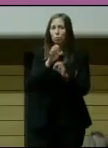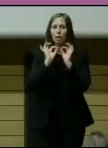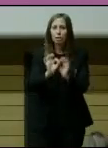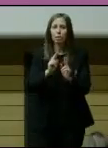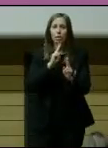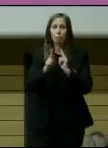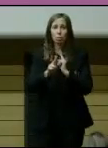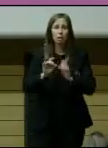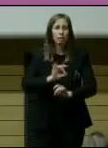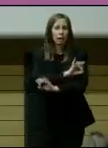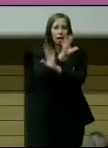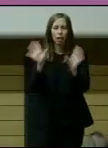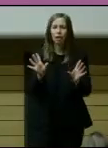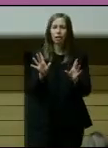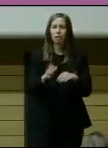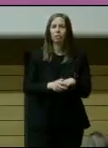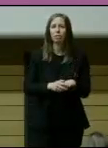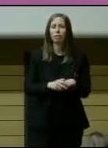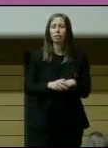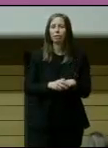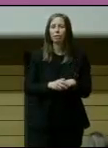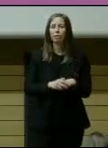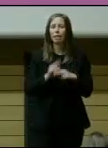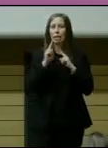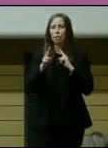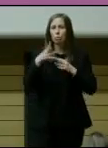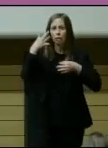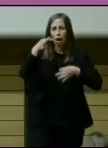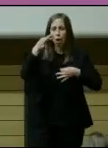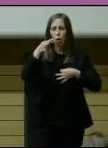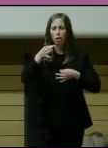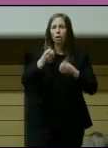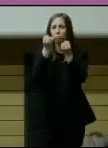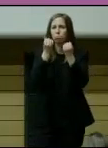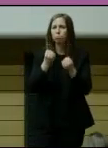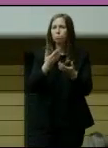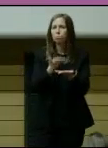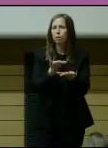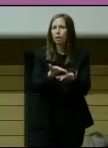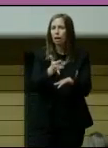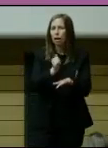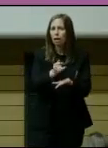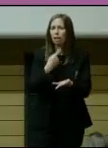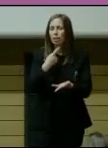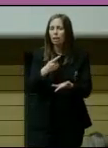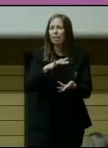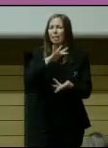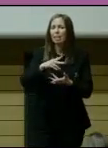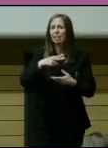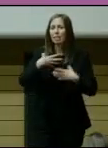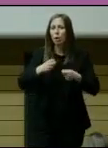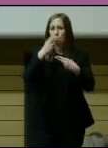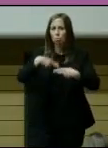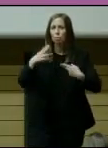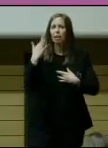y la respuesta pues está clarísima. Aquí tengo la respuesta sensata, las evidencias disponibles nos permiten afirmar que una crisis de salud pública